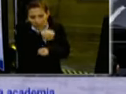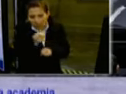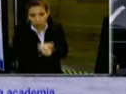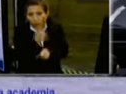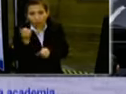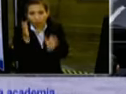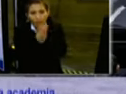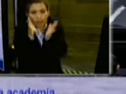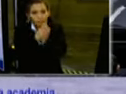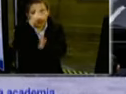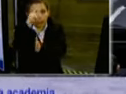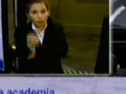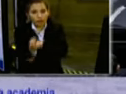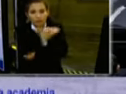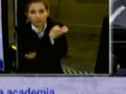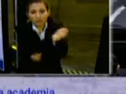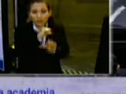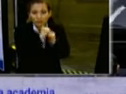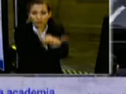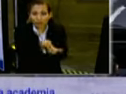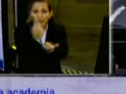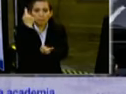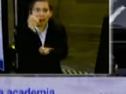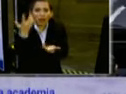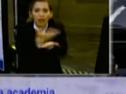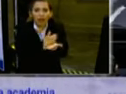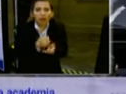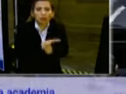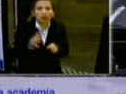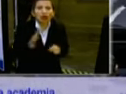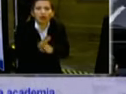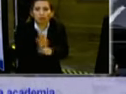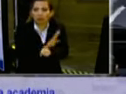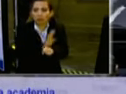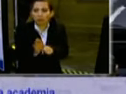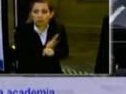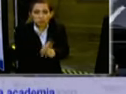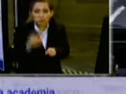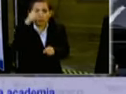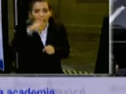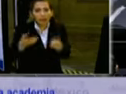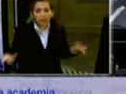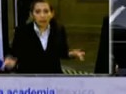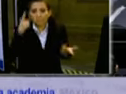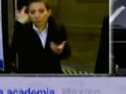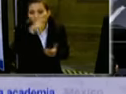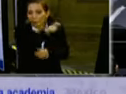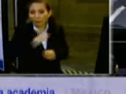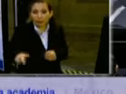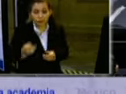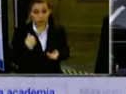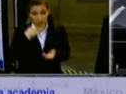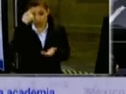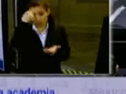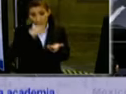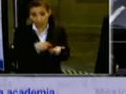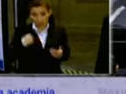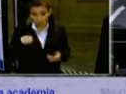qué participamos en ellas y qué obtenemos de beneficios como país al pagar. Me parece que